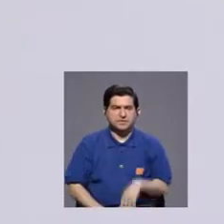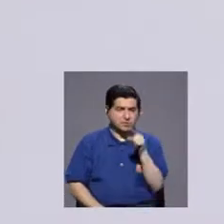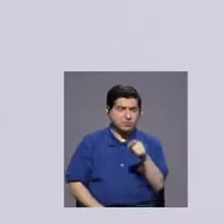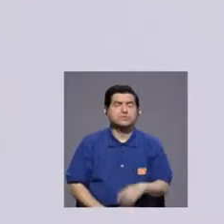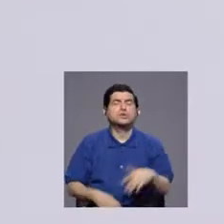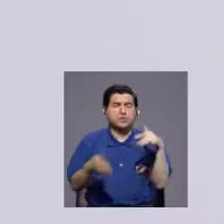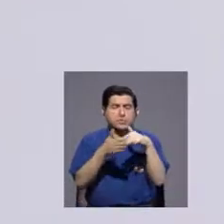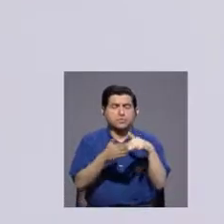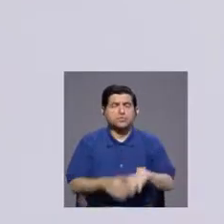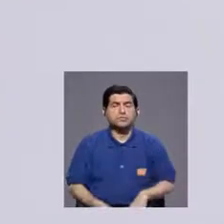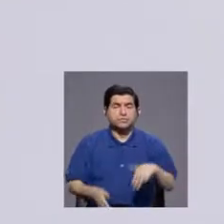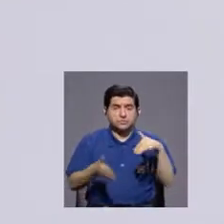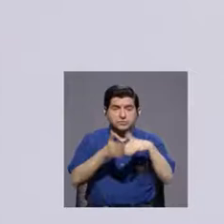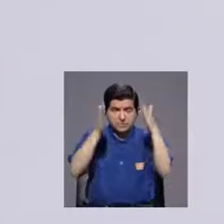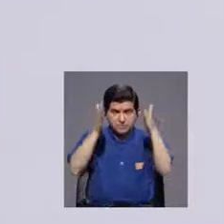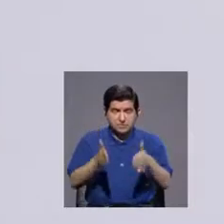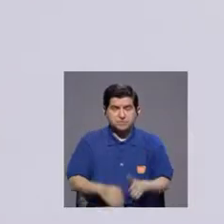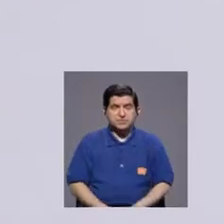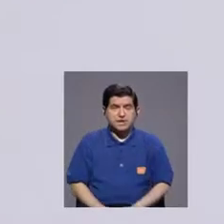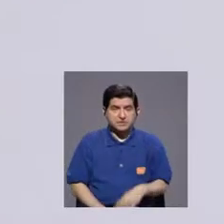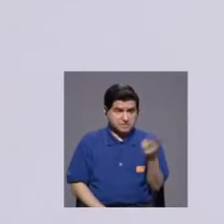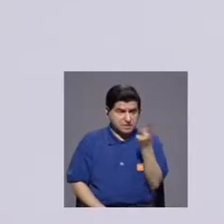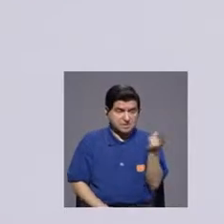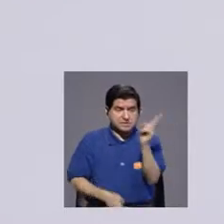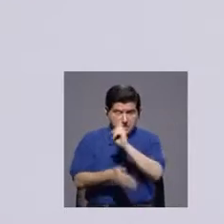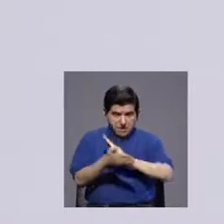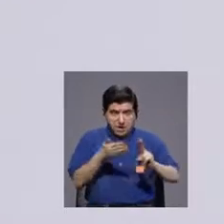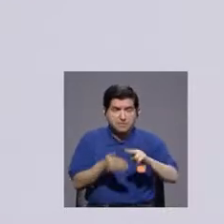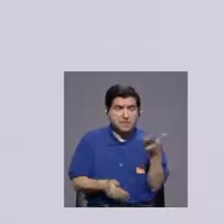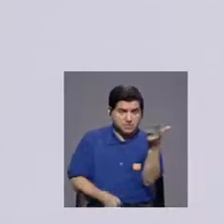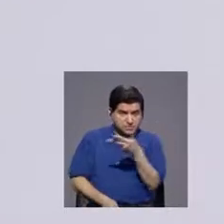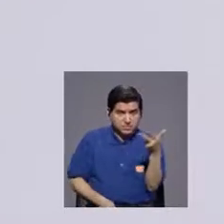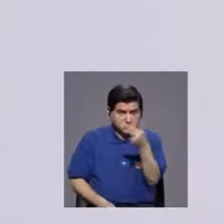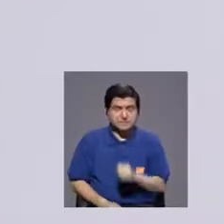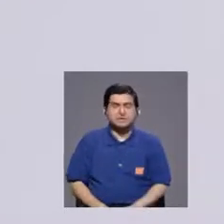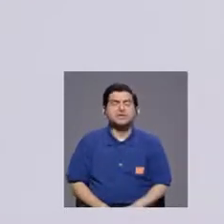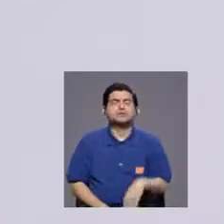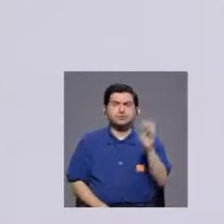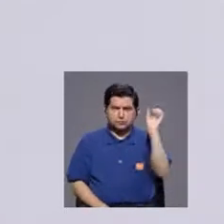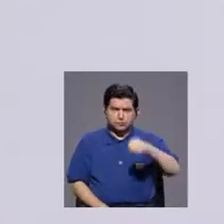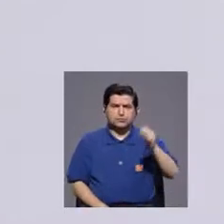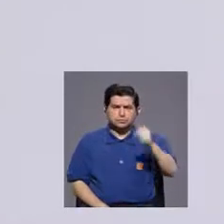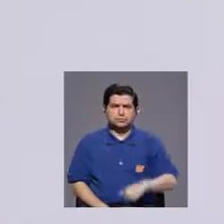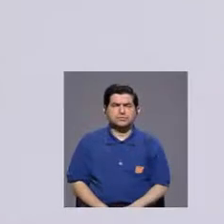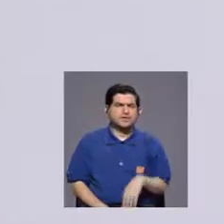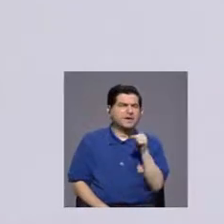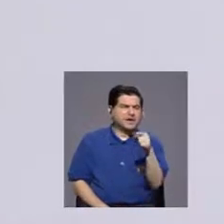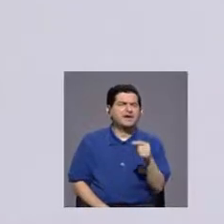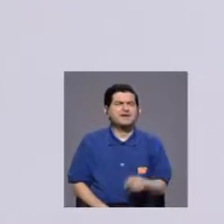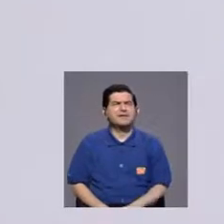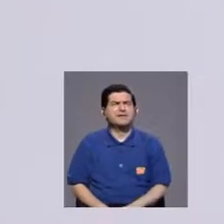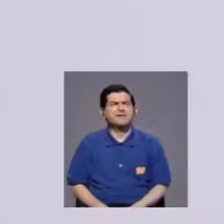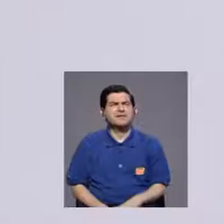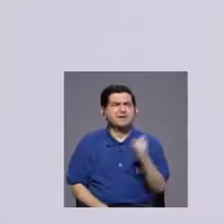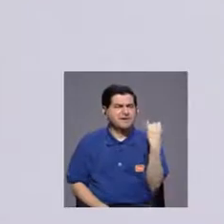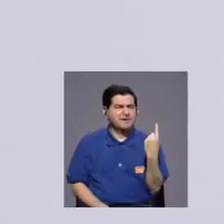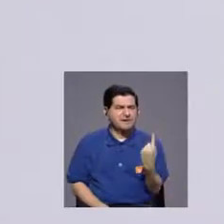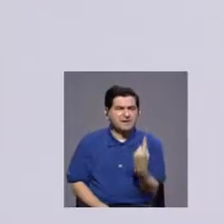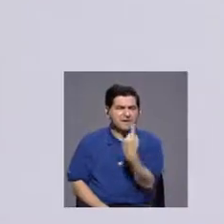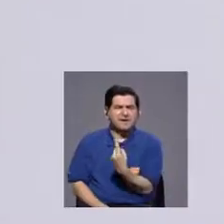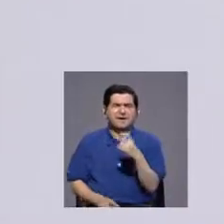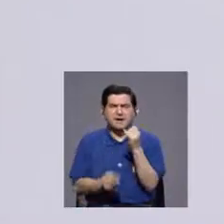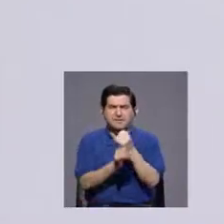estudios hay estudiantes de universidades de ambos de cada institución mueves